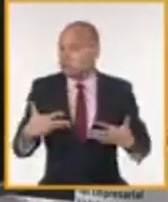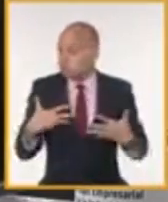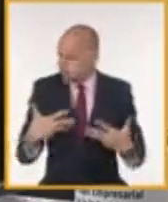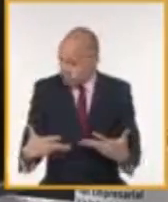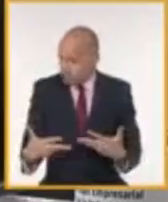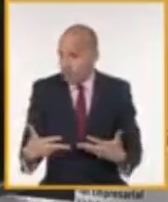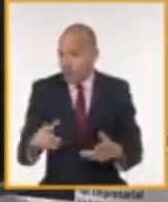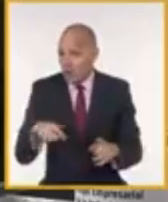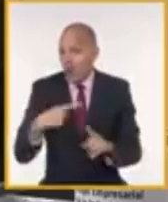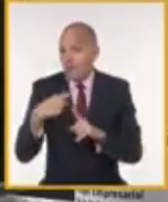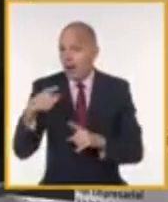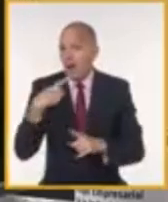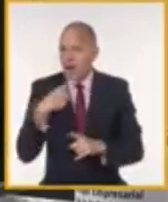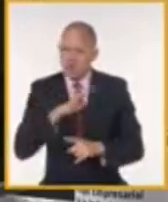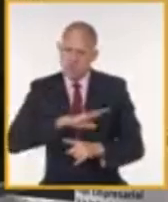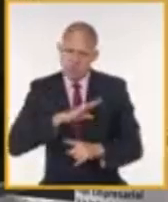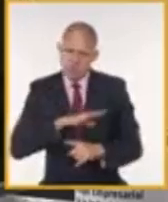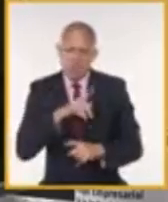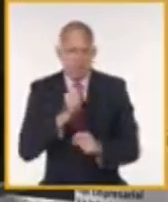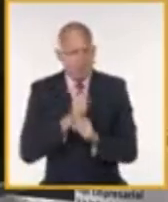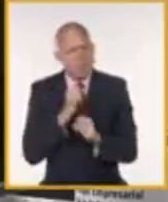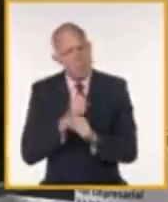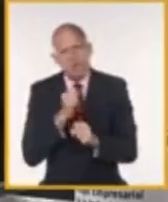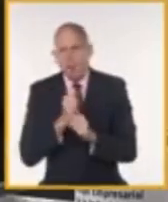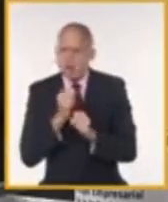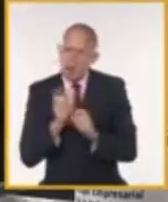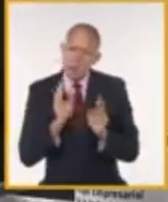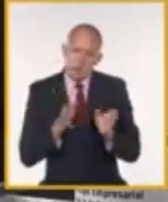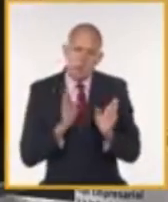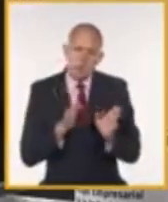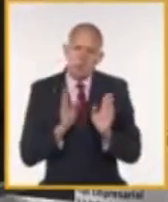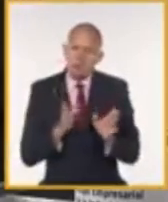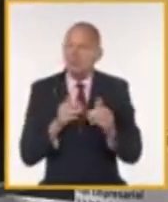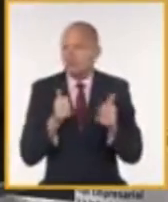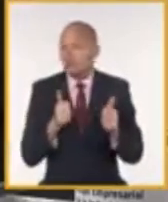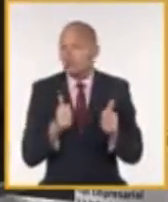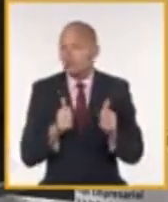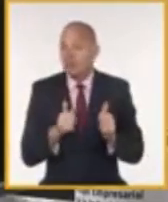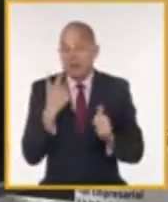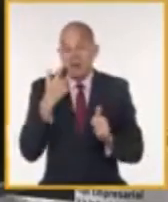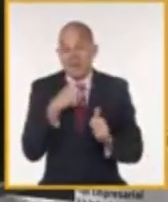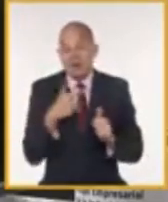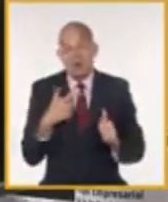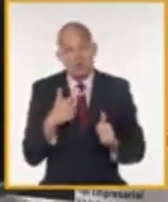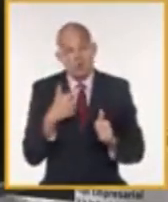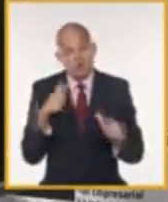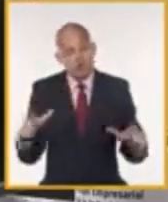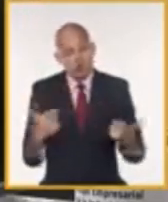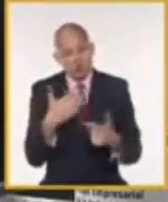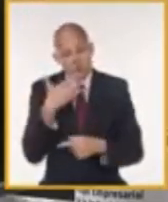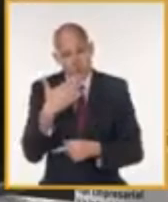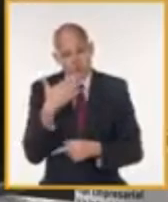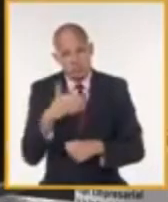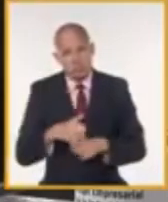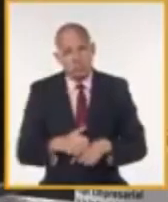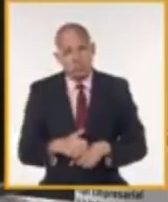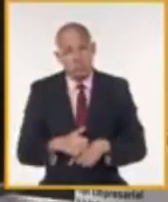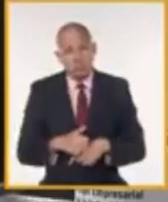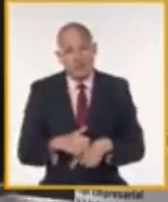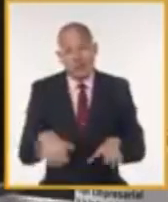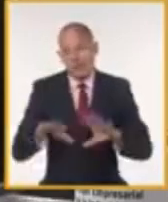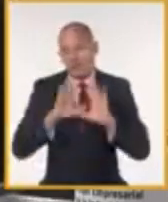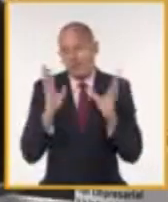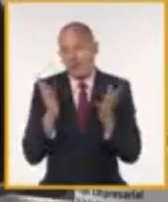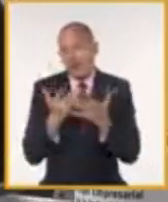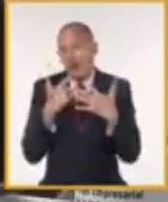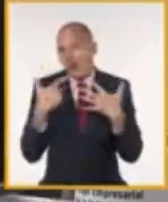compromiso con la labor que realizan. Es decir, que hay un compromiso muy serio de nuestros trabajadores en el cumplimiento